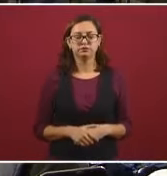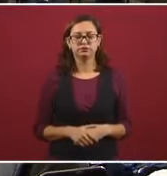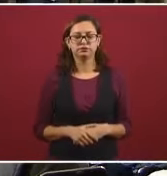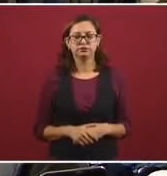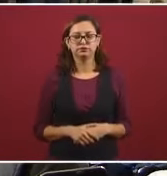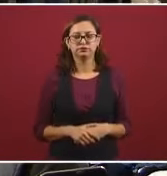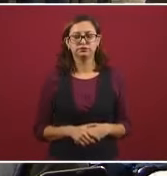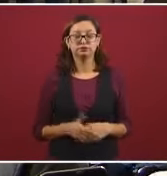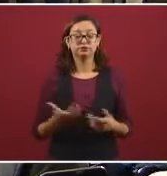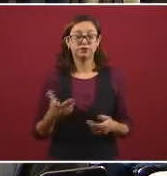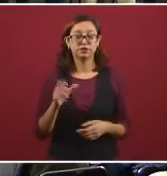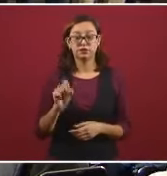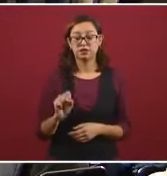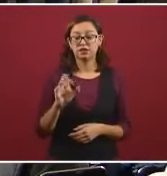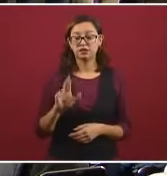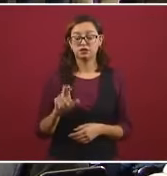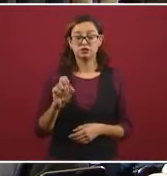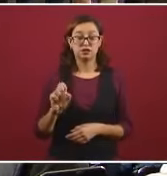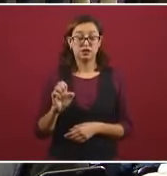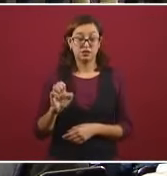el secretario de Relaciones Exteriores y